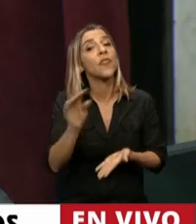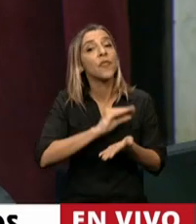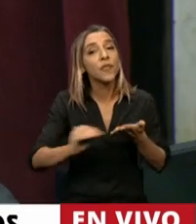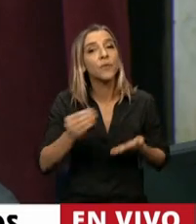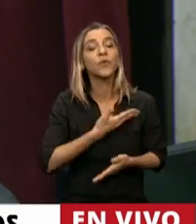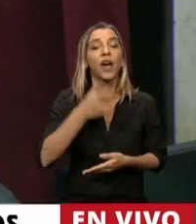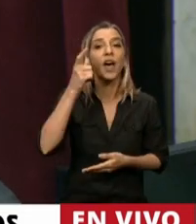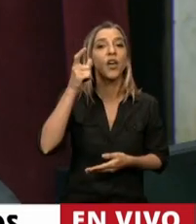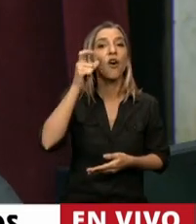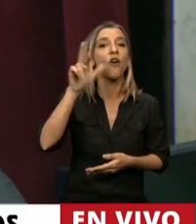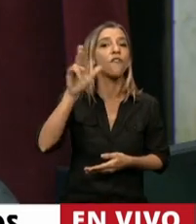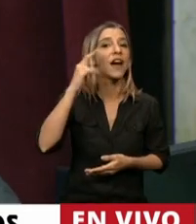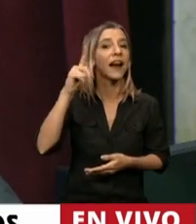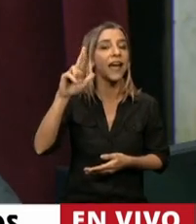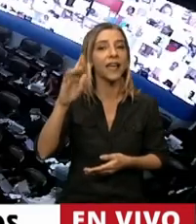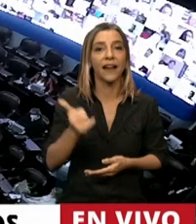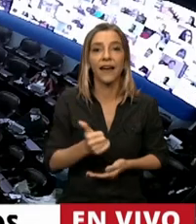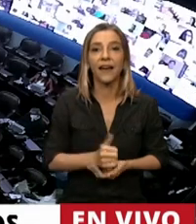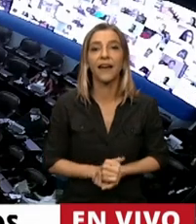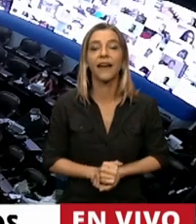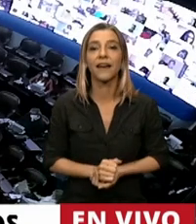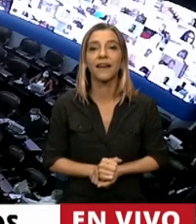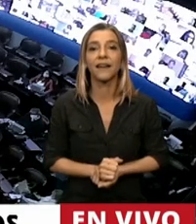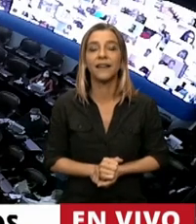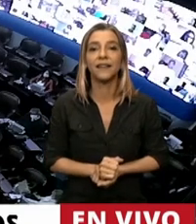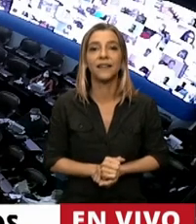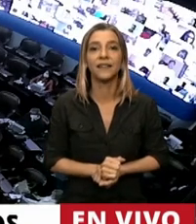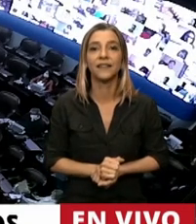Diputado Ferreira Daniel.